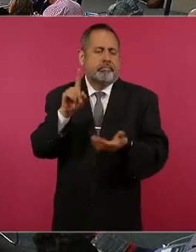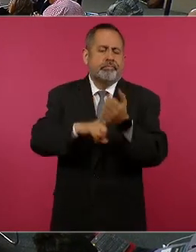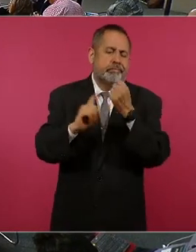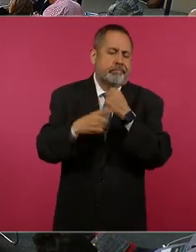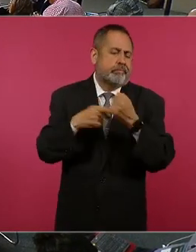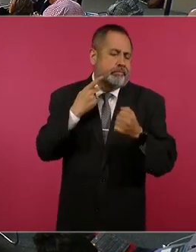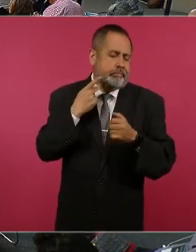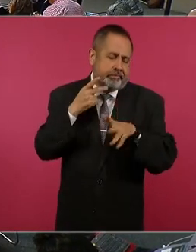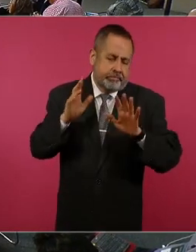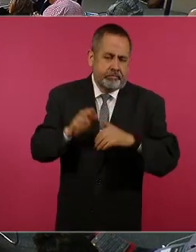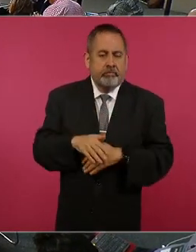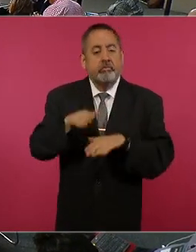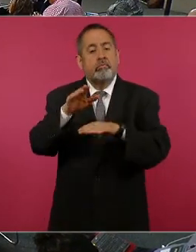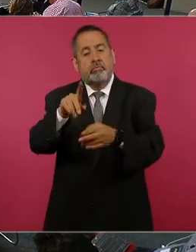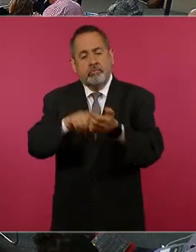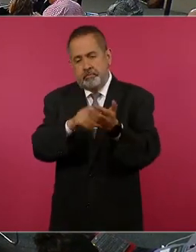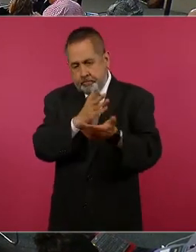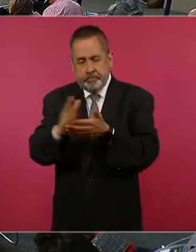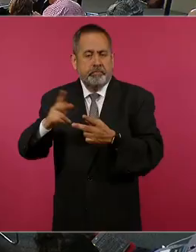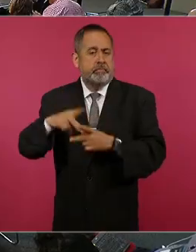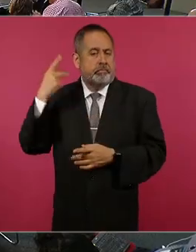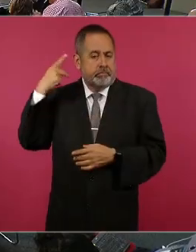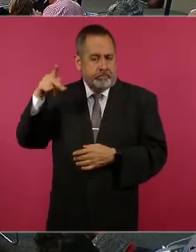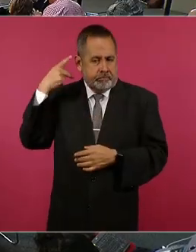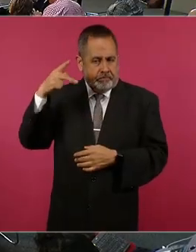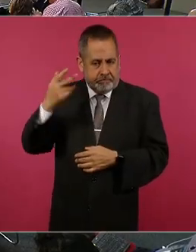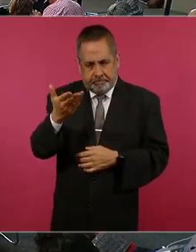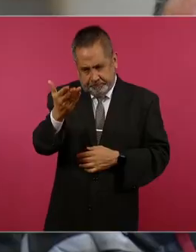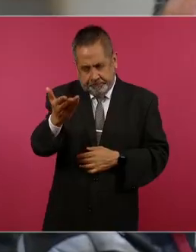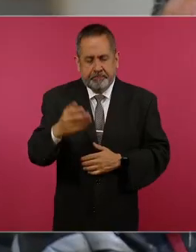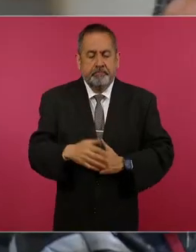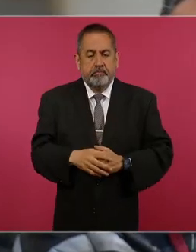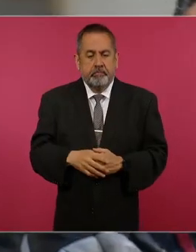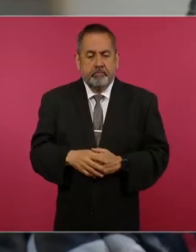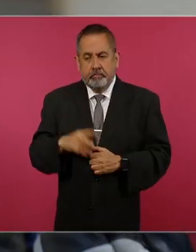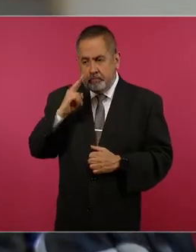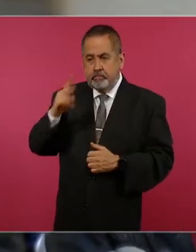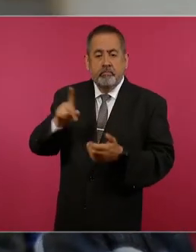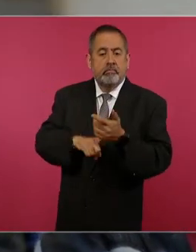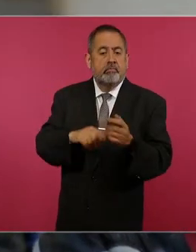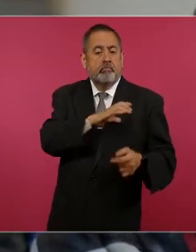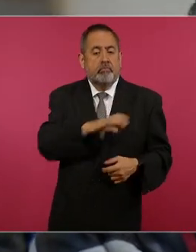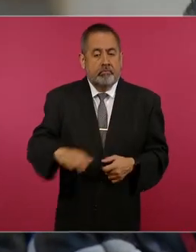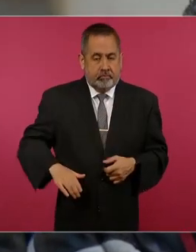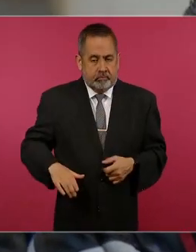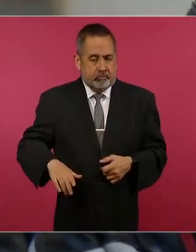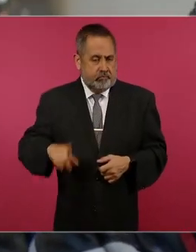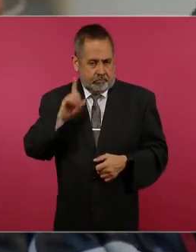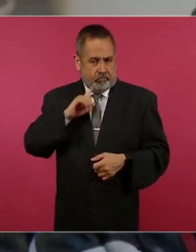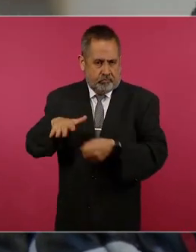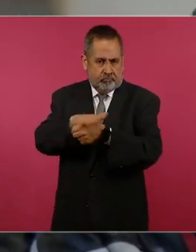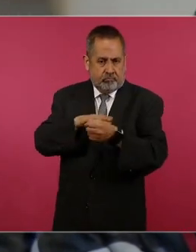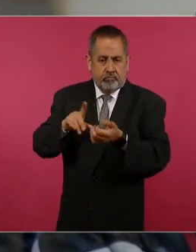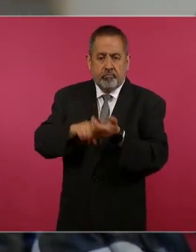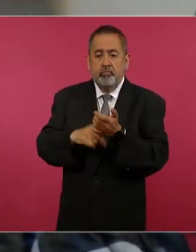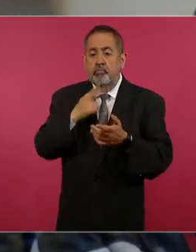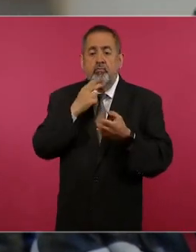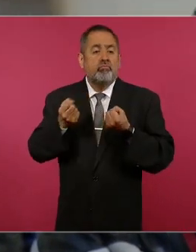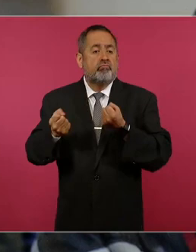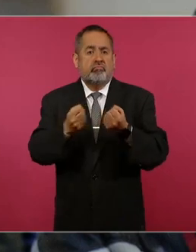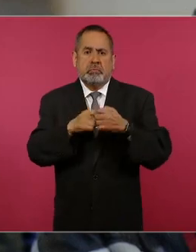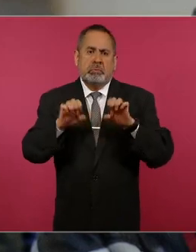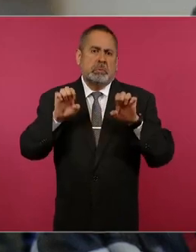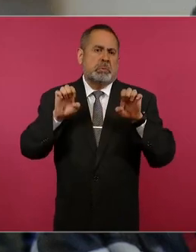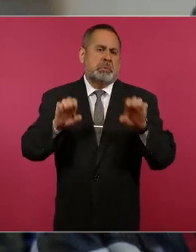político. Y sobre Puebla, presidente, se vio a una candidata de un partido local de oposición que utiliza una camioneta de